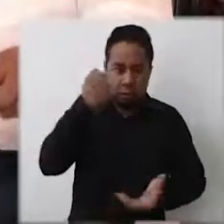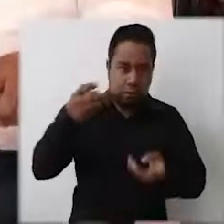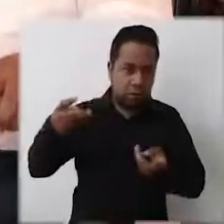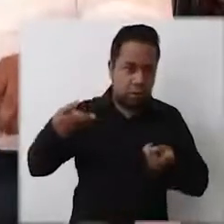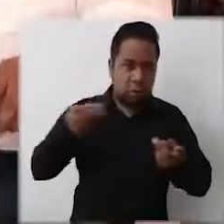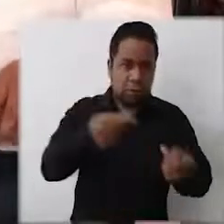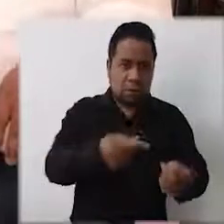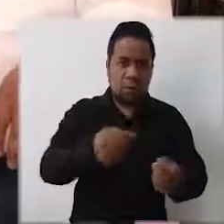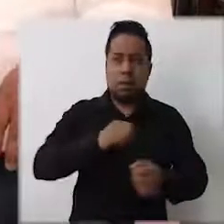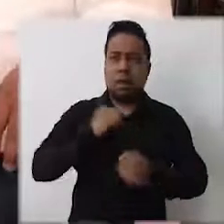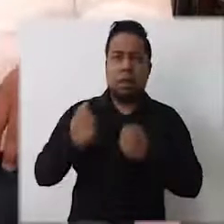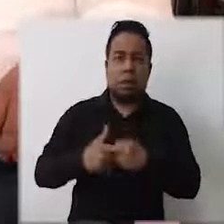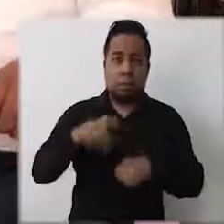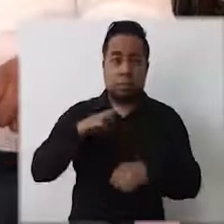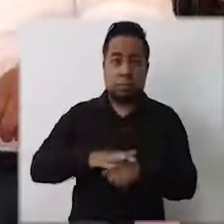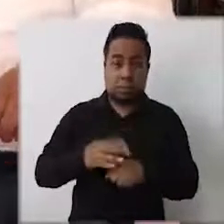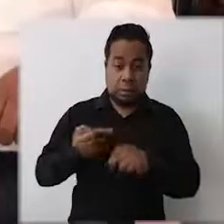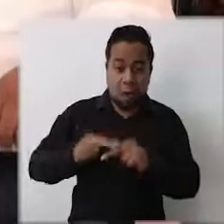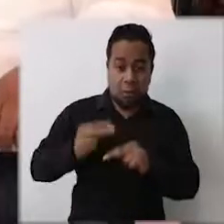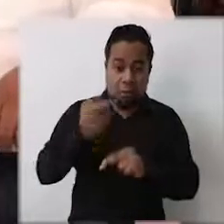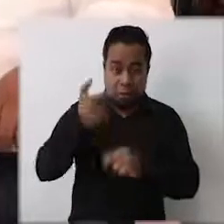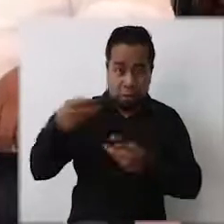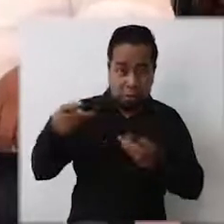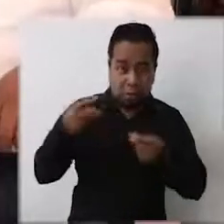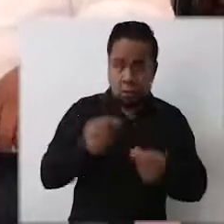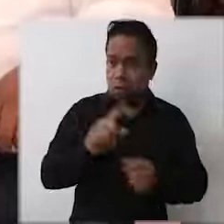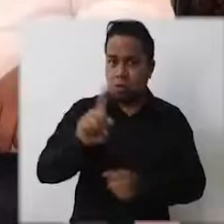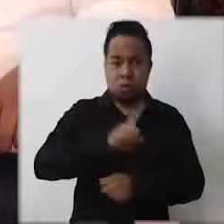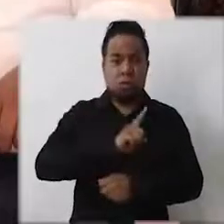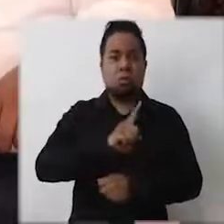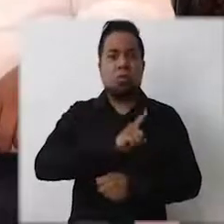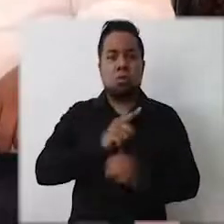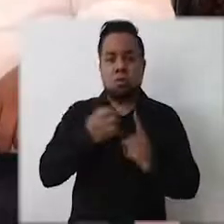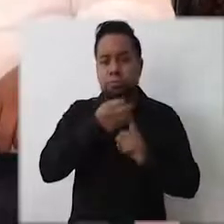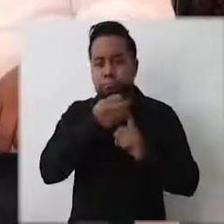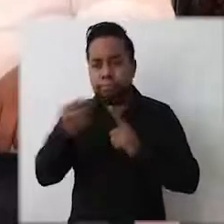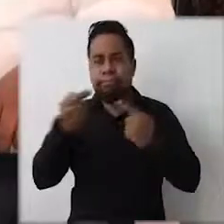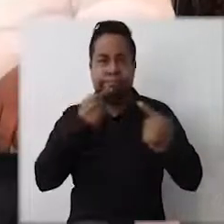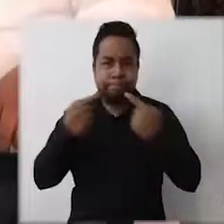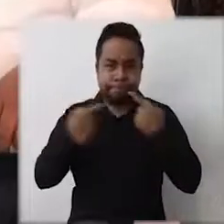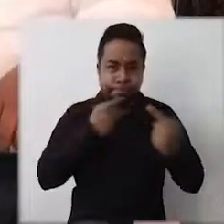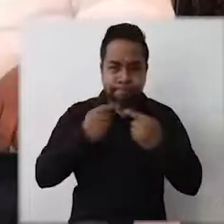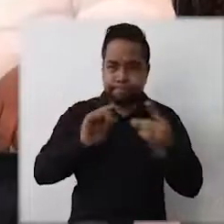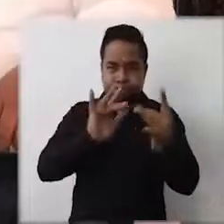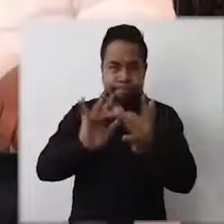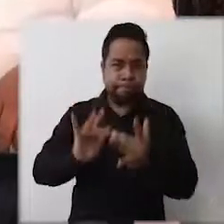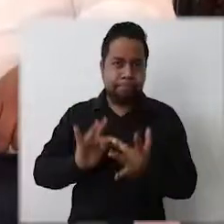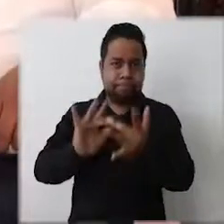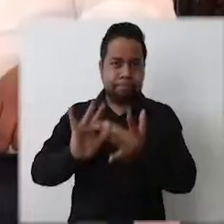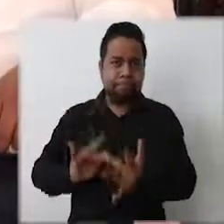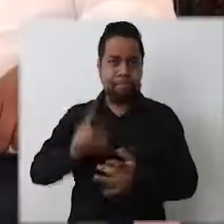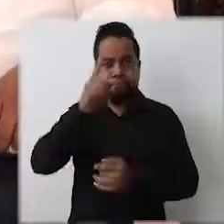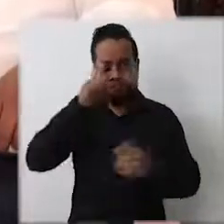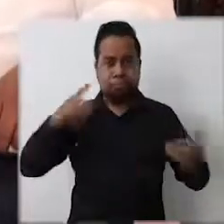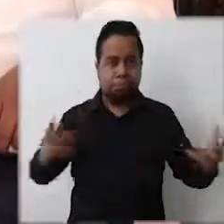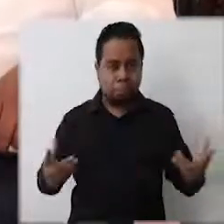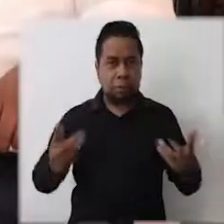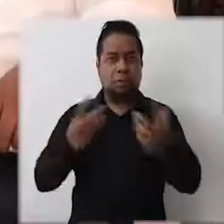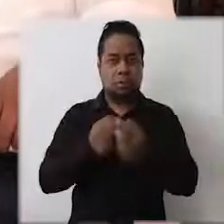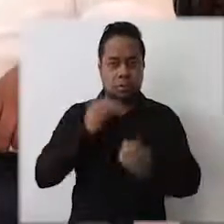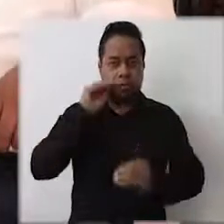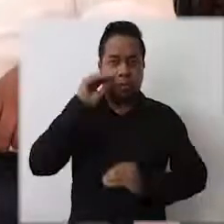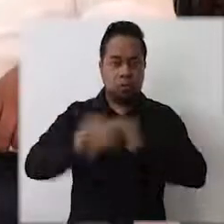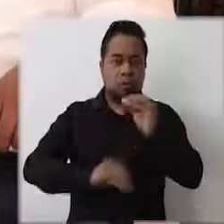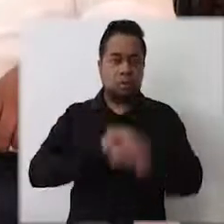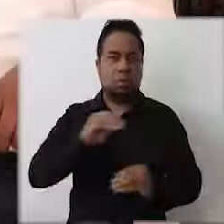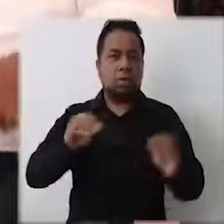fecha que, válgame la expresión, solo ocurre cada 100 años y tenemos el privilegio